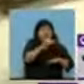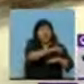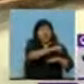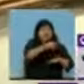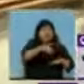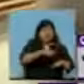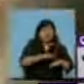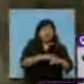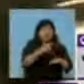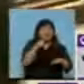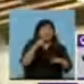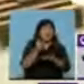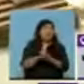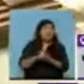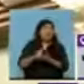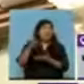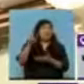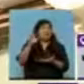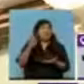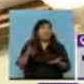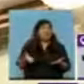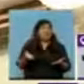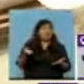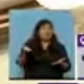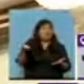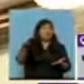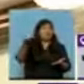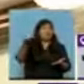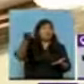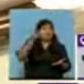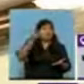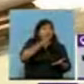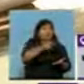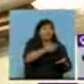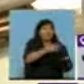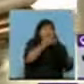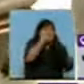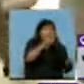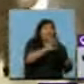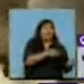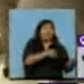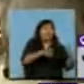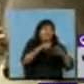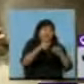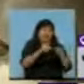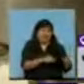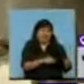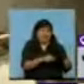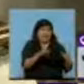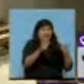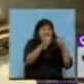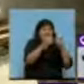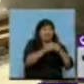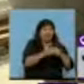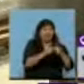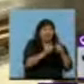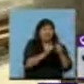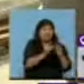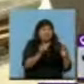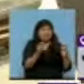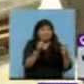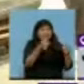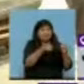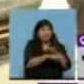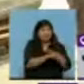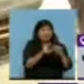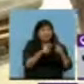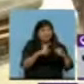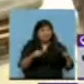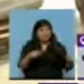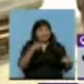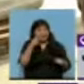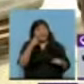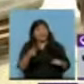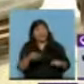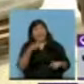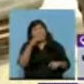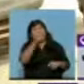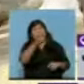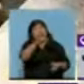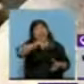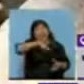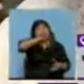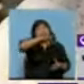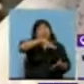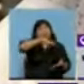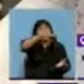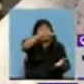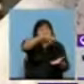desabastecido y el precio sube. Y en este momento estamos nosotros trayendo trigo de bandera en Santiago del Estero y de Santa